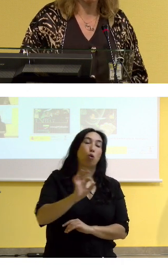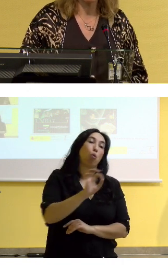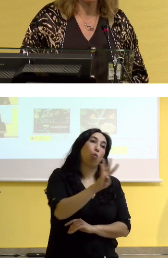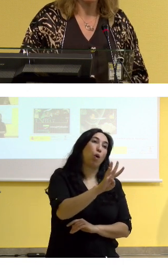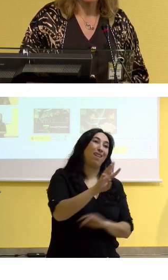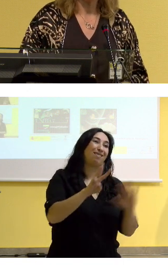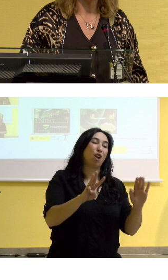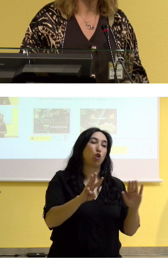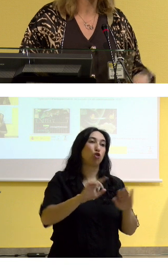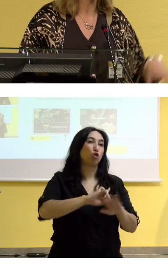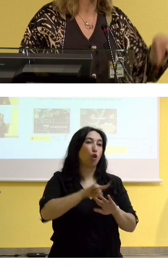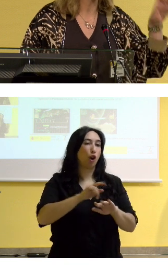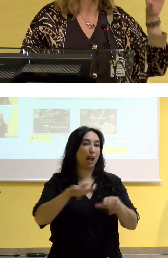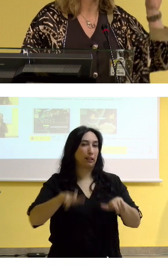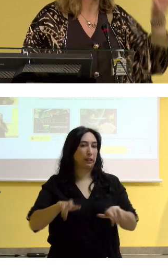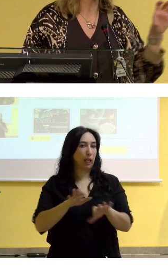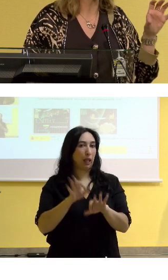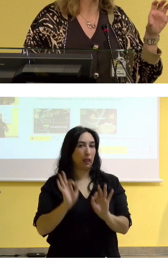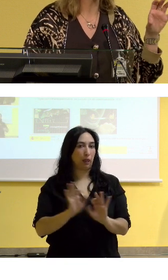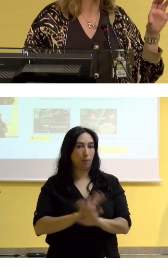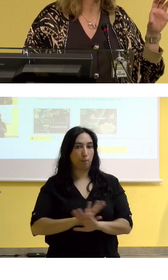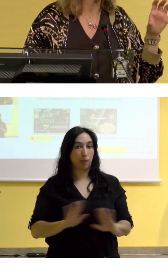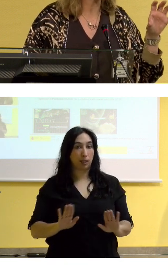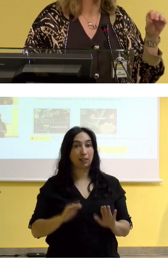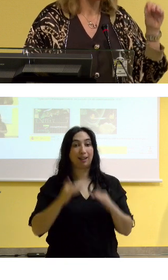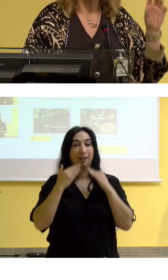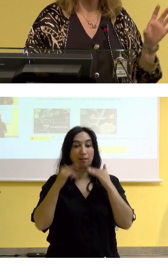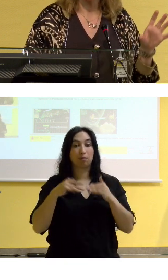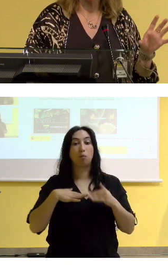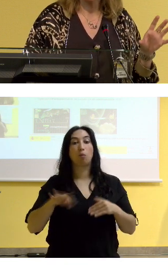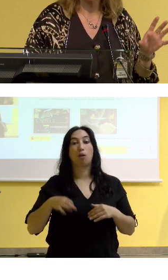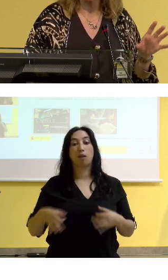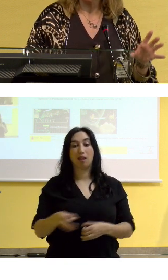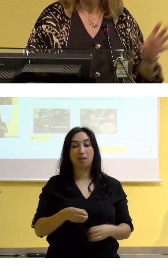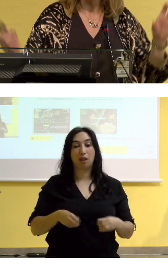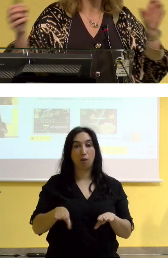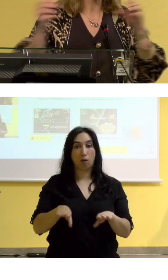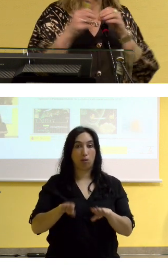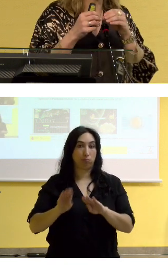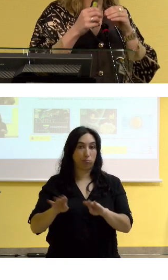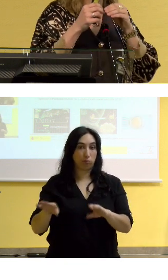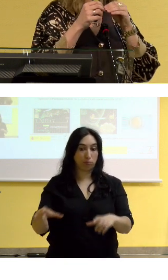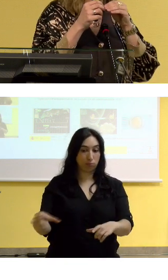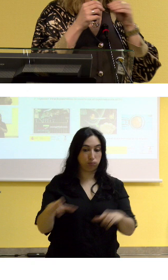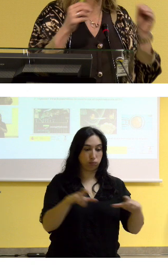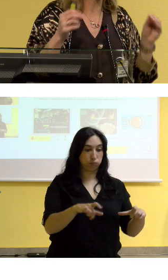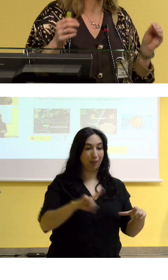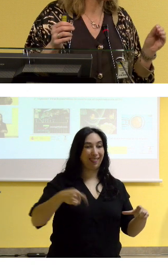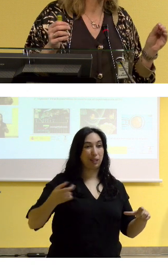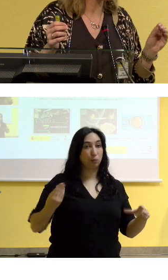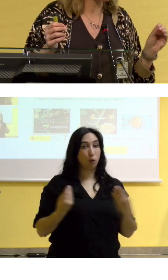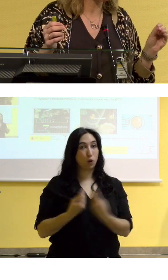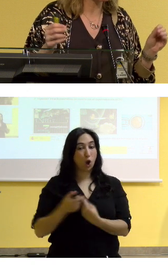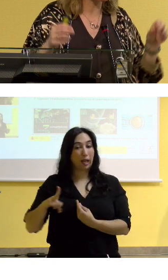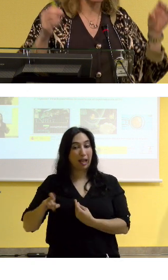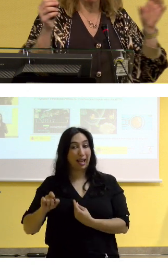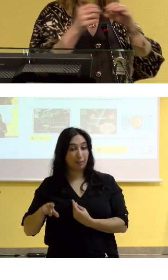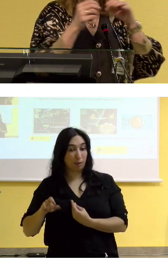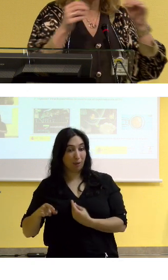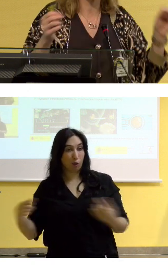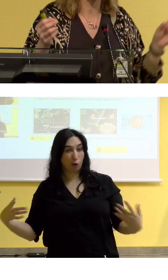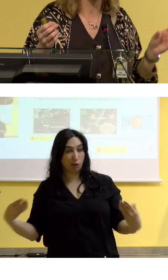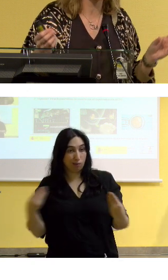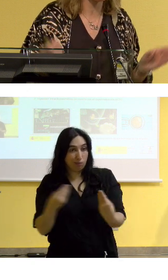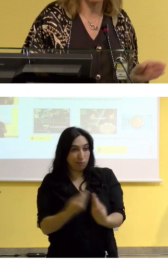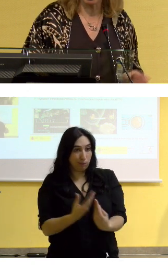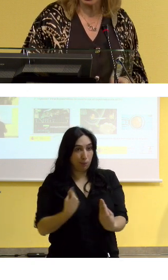de reposo. Entonces, nosotros así conseguimos los ovocitos y lo que vamos a hacer es juntarles con los espermatozoides en el laboratorio, esa